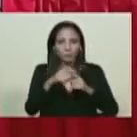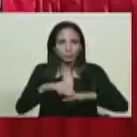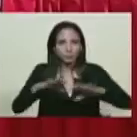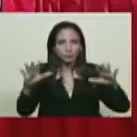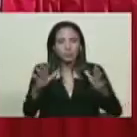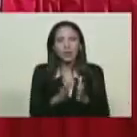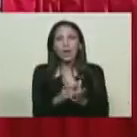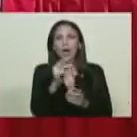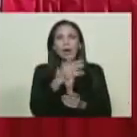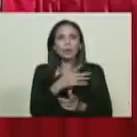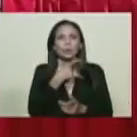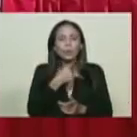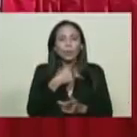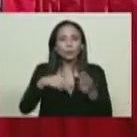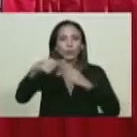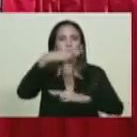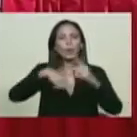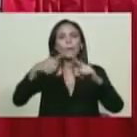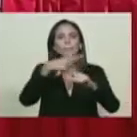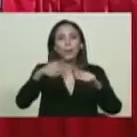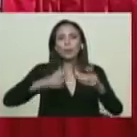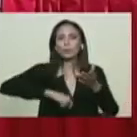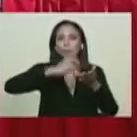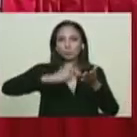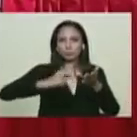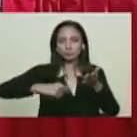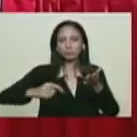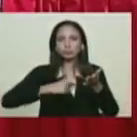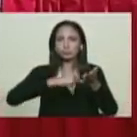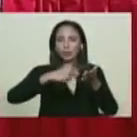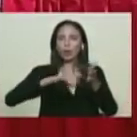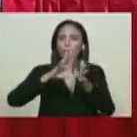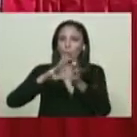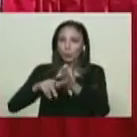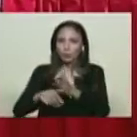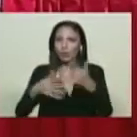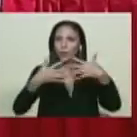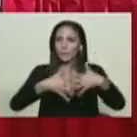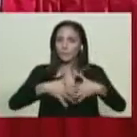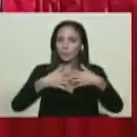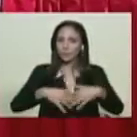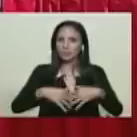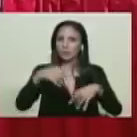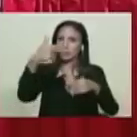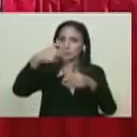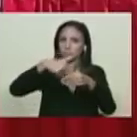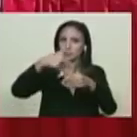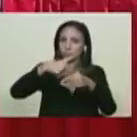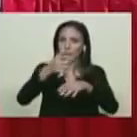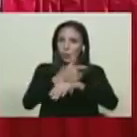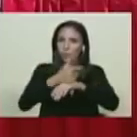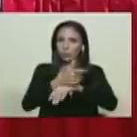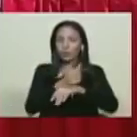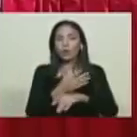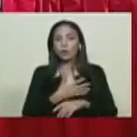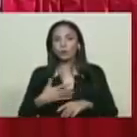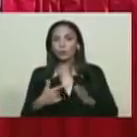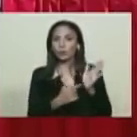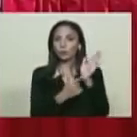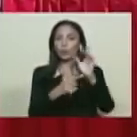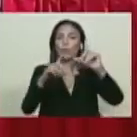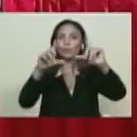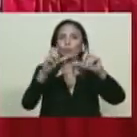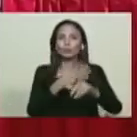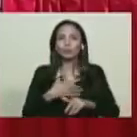antirrevolucionario, antichavista, pero firmo contratos con Citgo para robar a Citgo. Yo quisiera que Jorge Rodríguez mostrara la